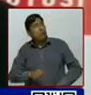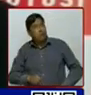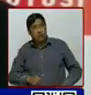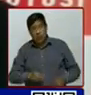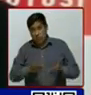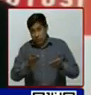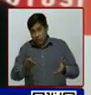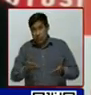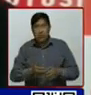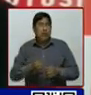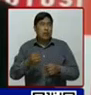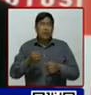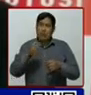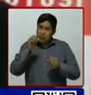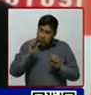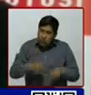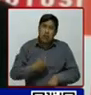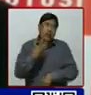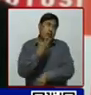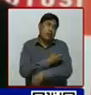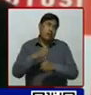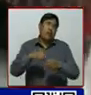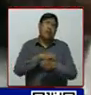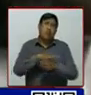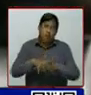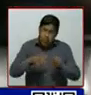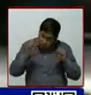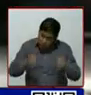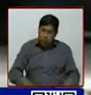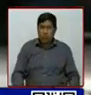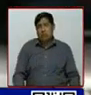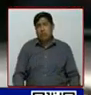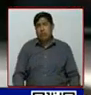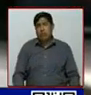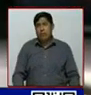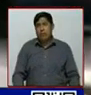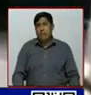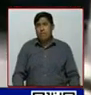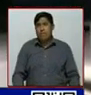porque la vacuna contra el COVID no deja estéril, no provoca ningún lío.